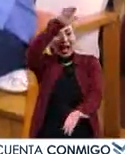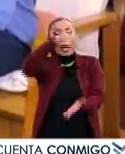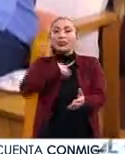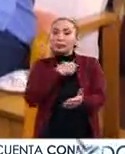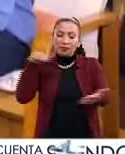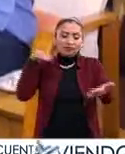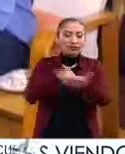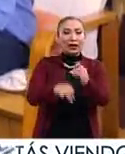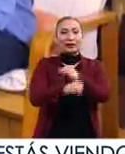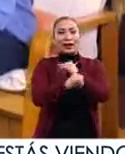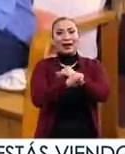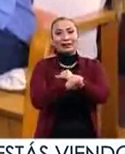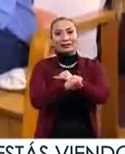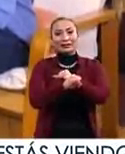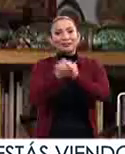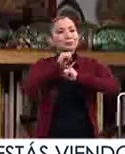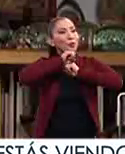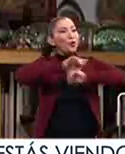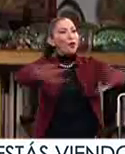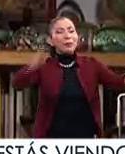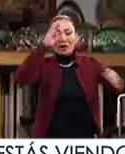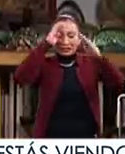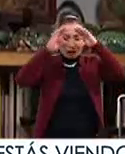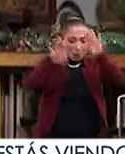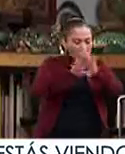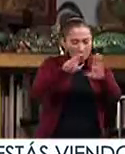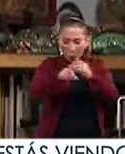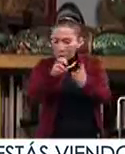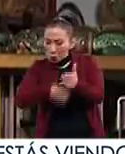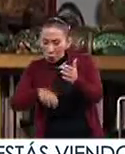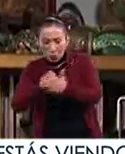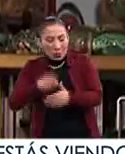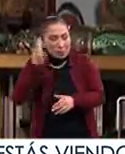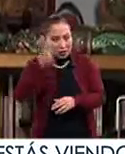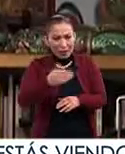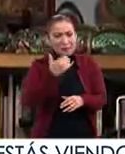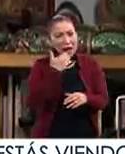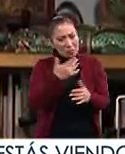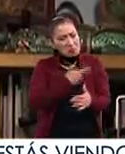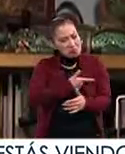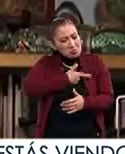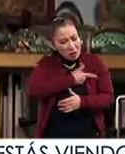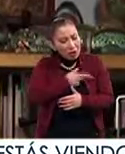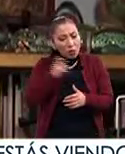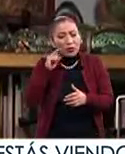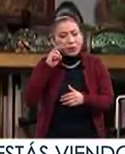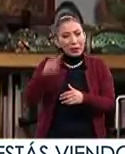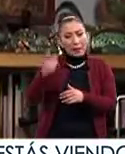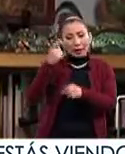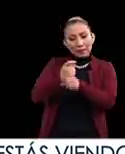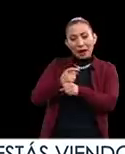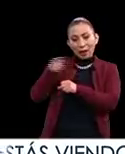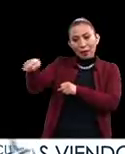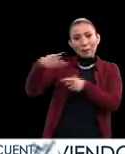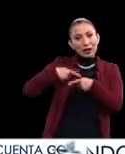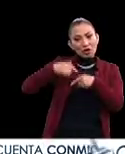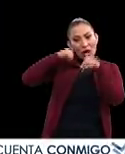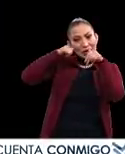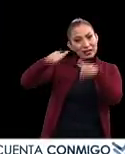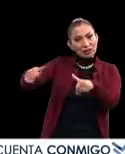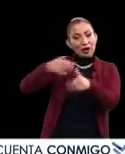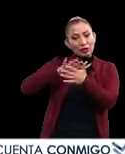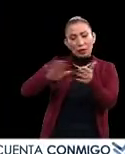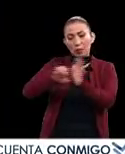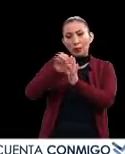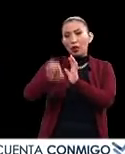virtual. Claro. Y entonces empezamos a pensar. Y pensar es un ejercicio muy sabroso cuando lo que pones primero son los lectores. Entonces, por